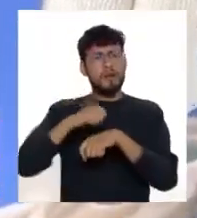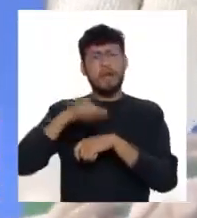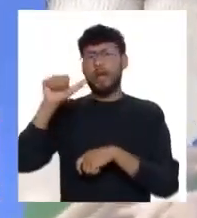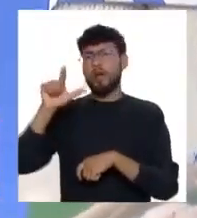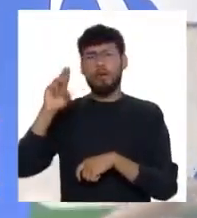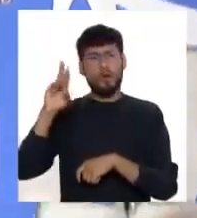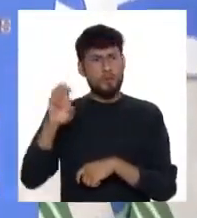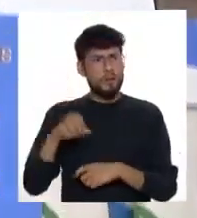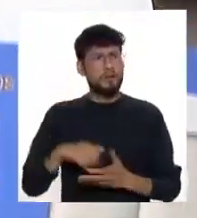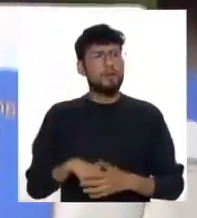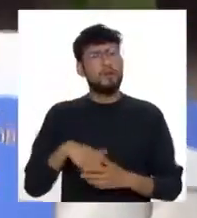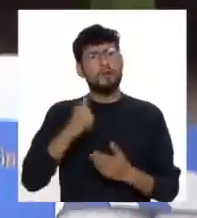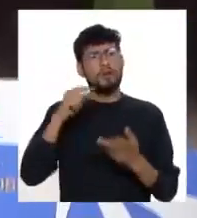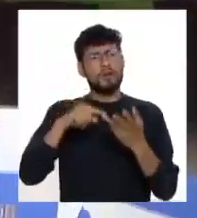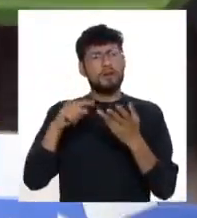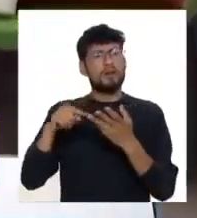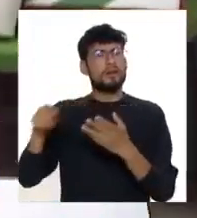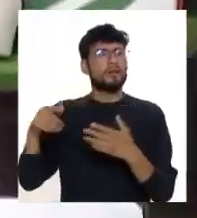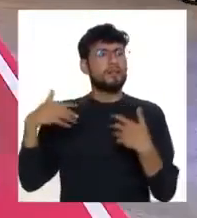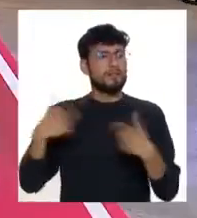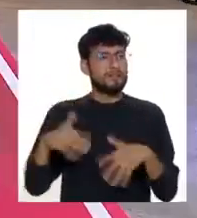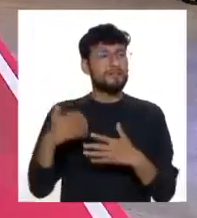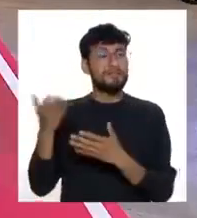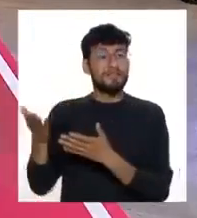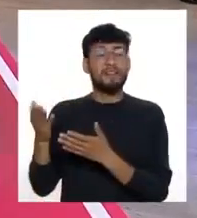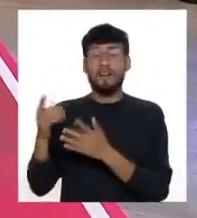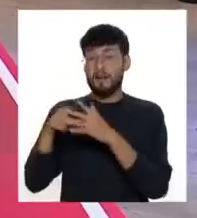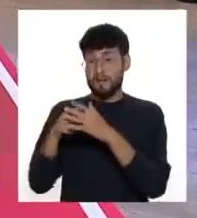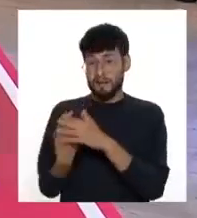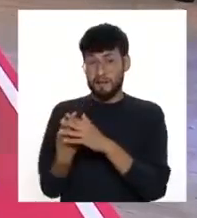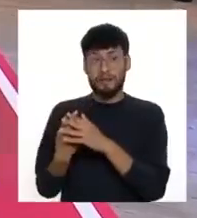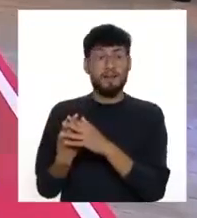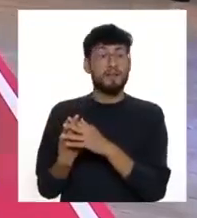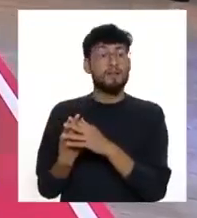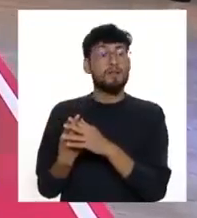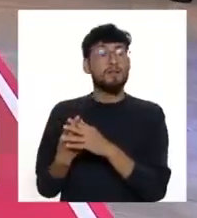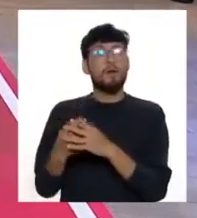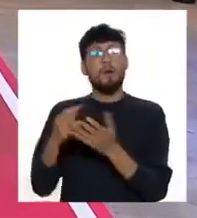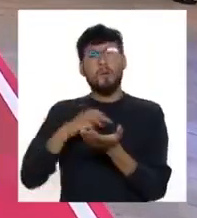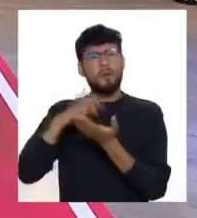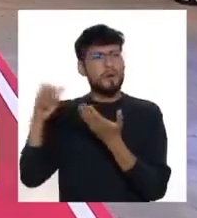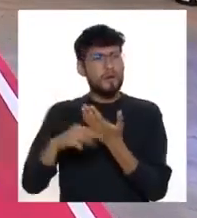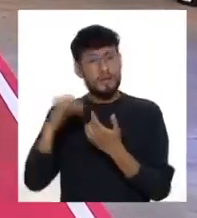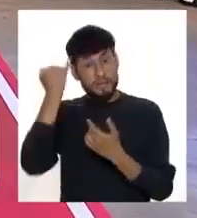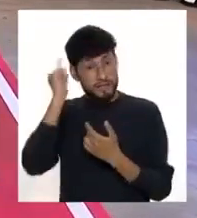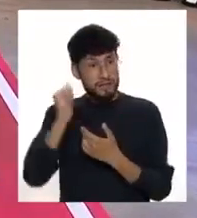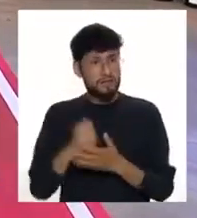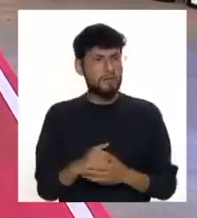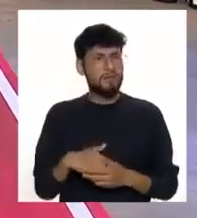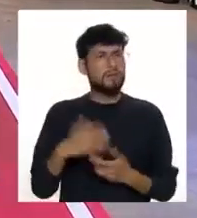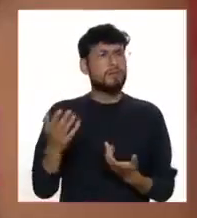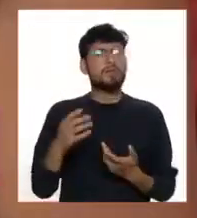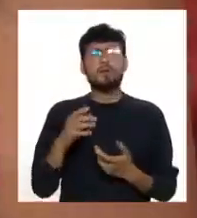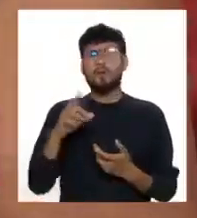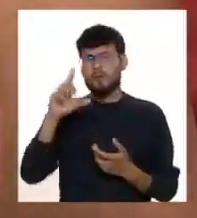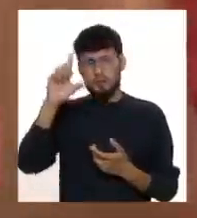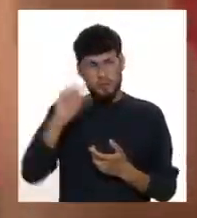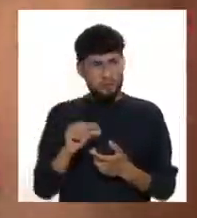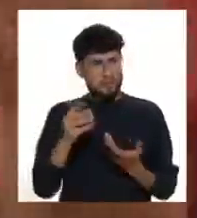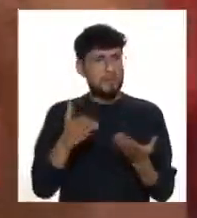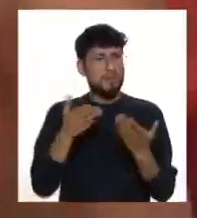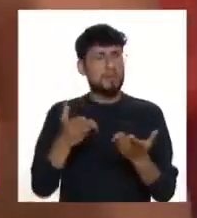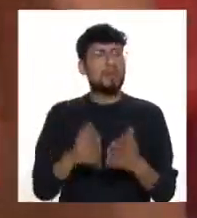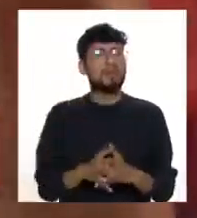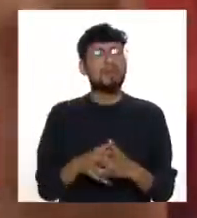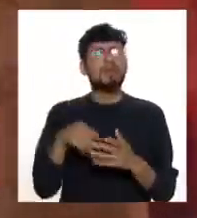lumbre este es uno de los productos que justamente empezó como un proyecto como idea mínimo producto viable